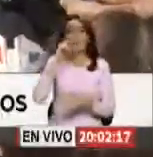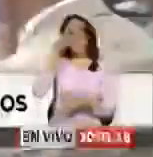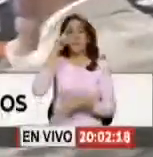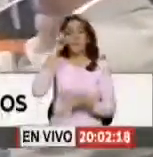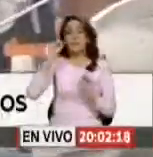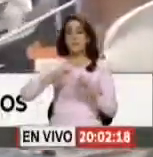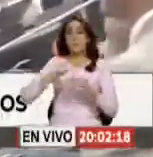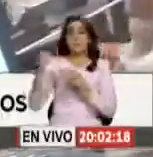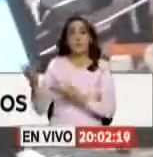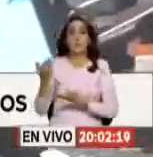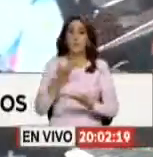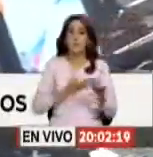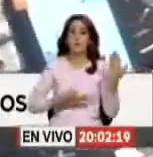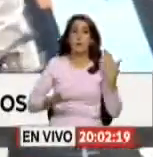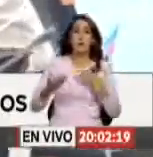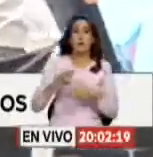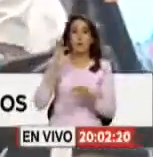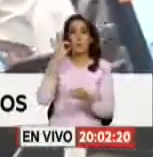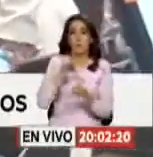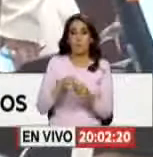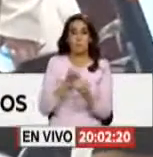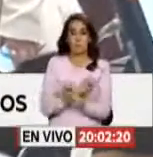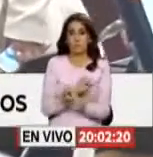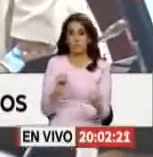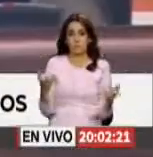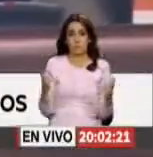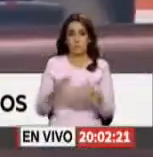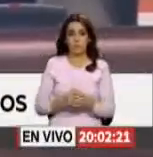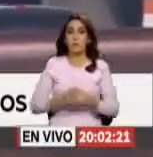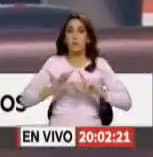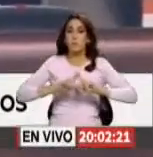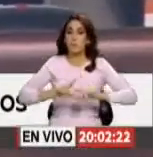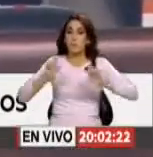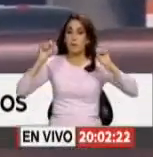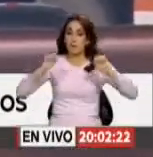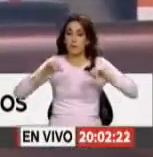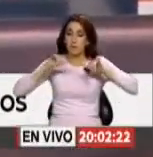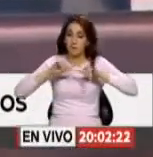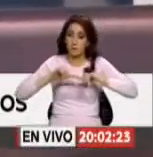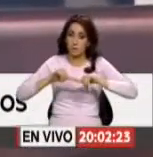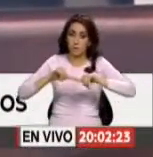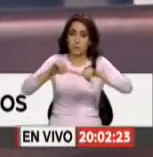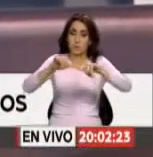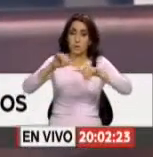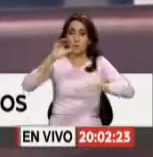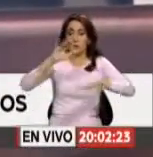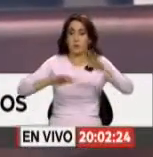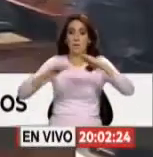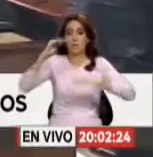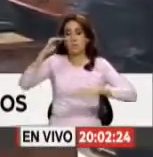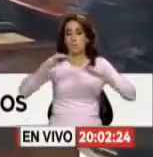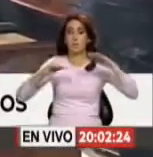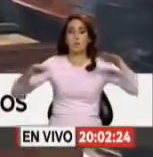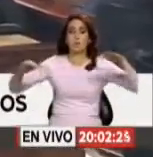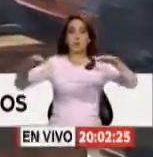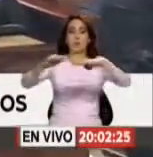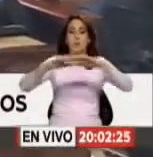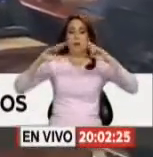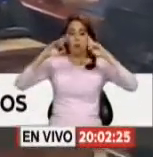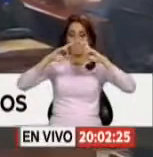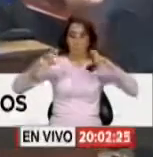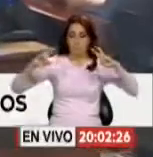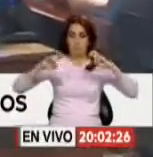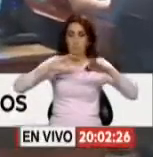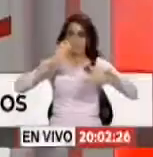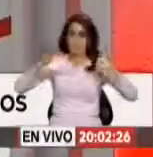no hubo tal influencia, ya que los votos no eran suficientes. Aún así, considera que en el cumplimiento de su rol fiscalizador, el legislativo debe investigar todo